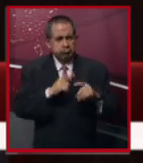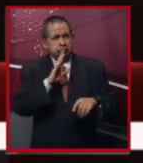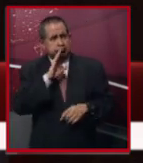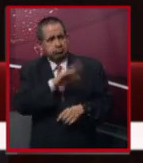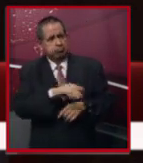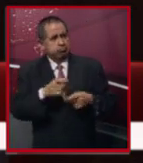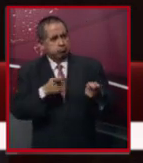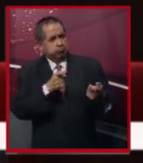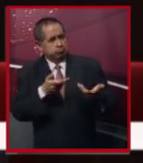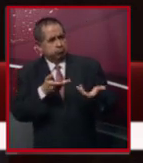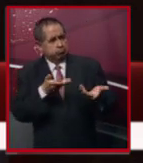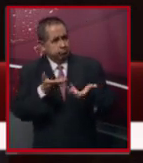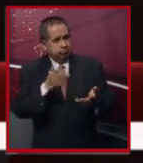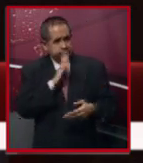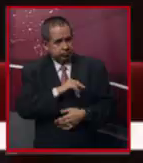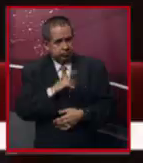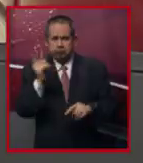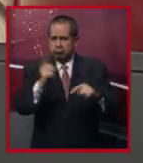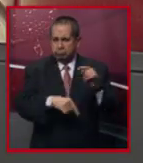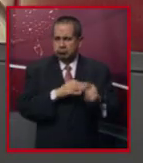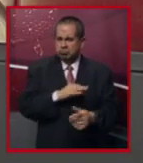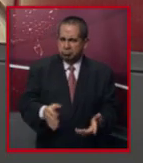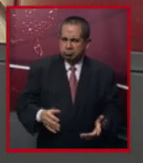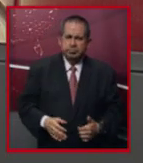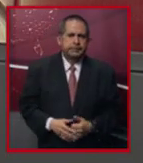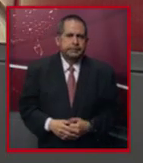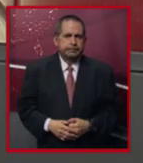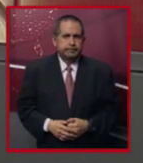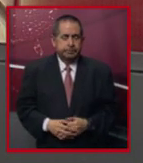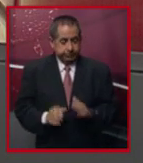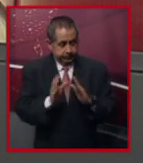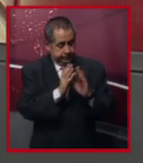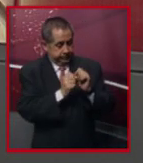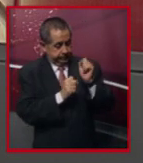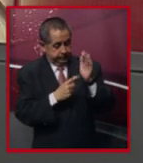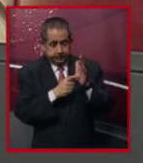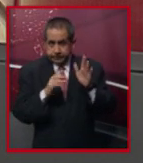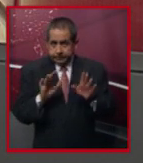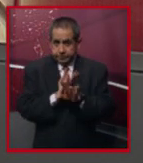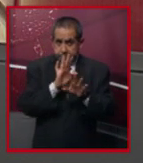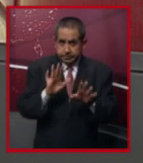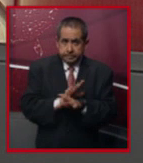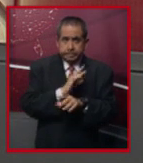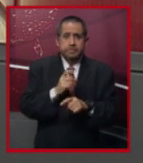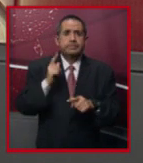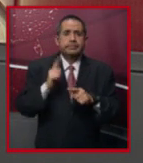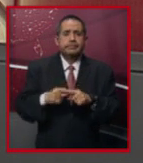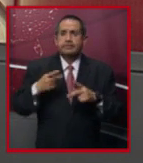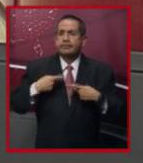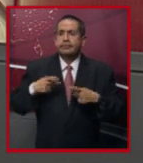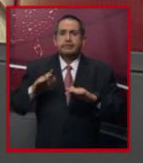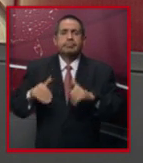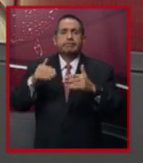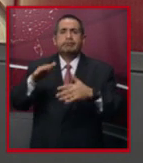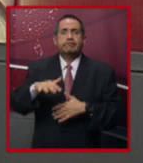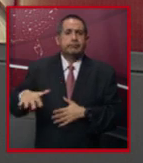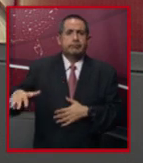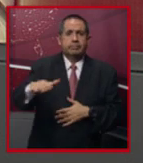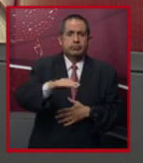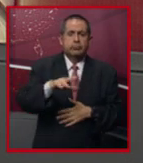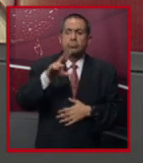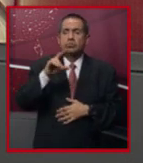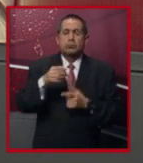mal servidor público. Con estos cambios a la Constitución, finalmente serán los ciudadanos, no las